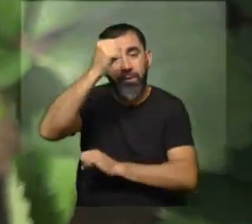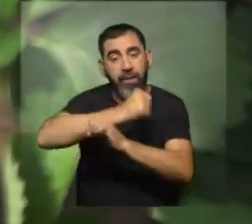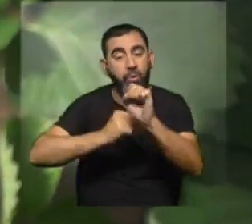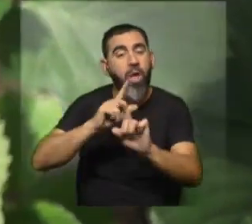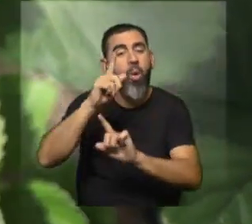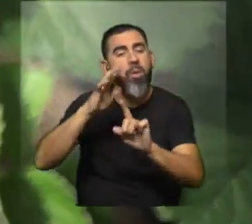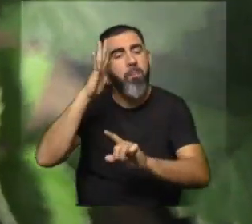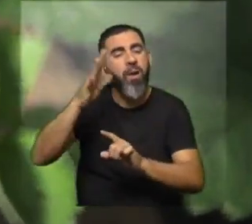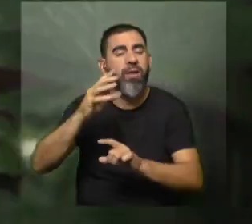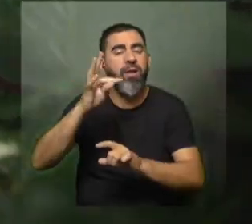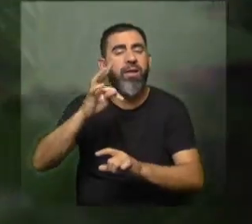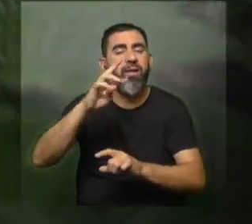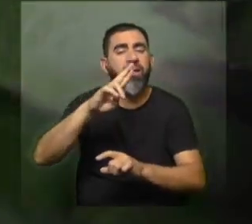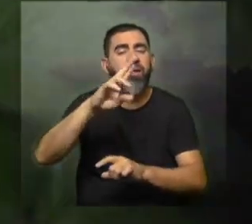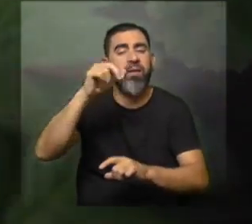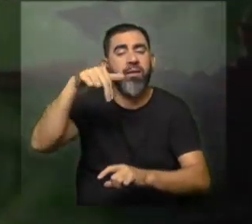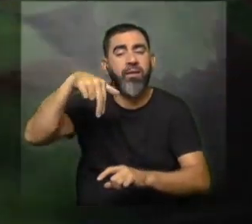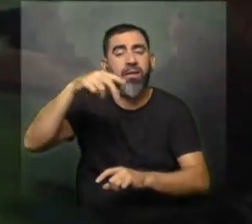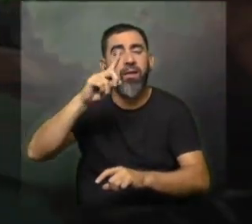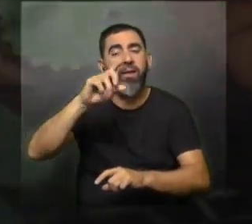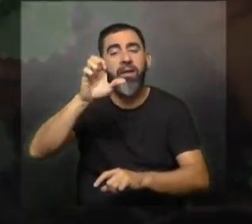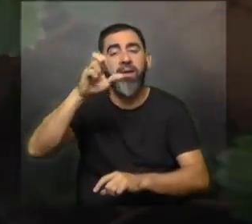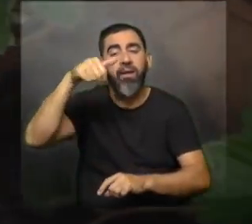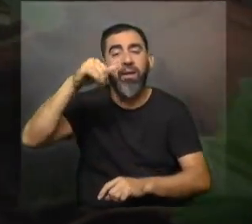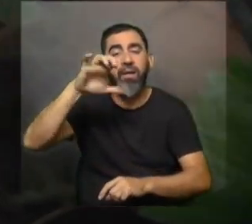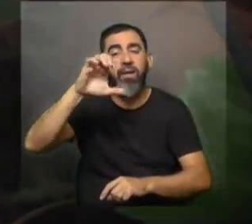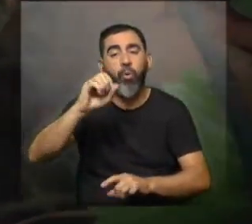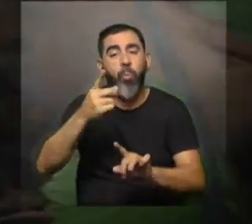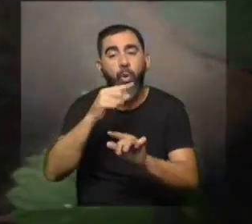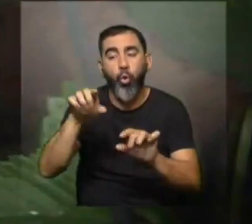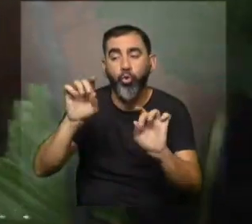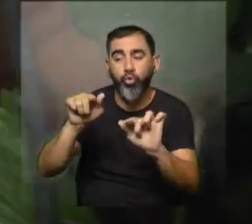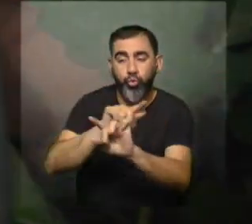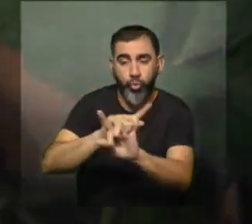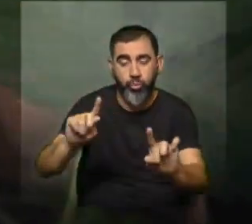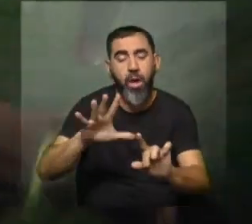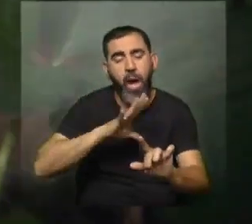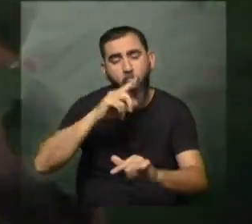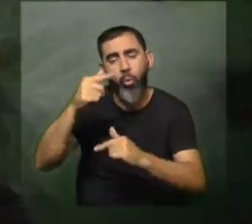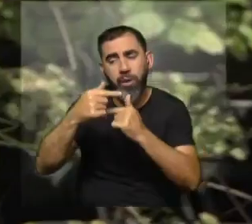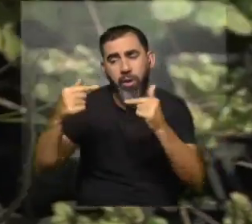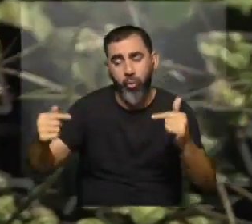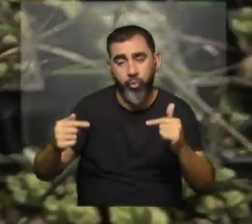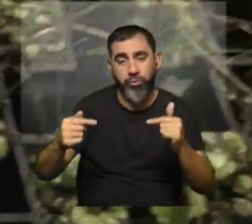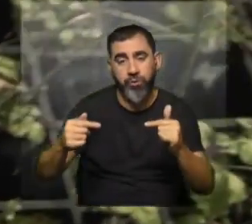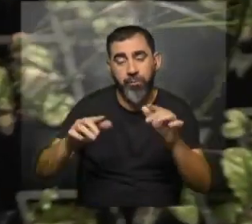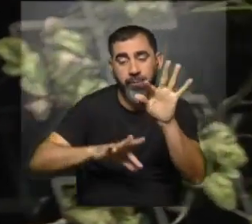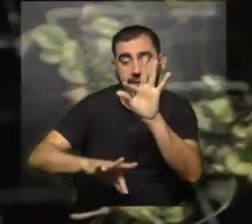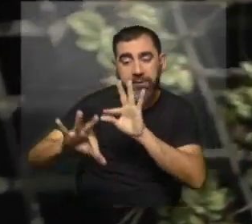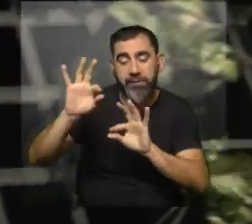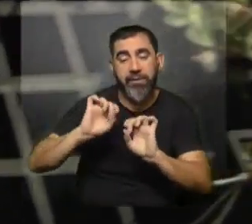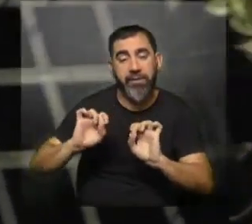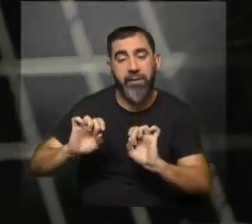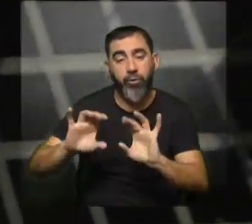los transgénicos, pero no todo es eso, sino que la biotecnología también tiene otras áreas que nos apoyan lo que es la selección